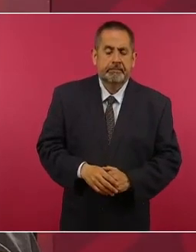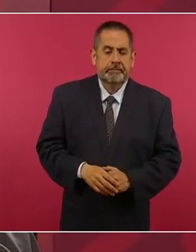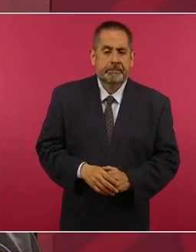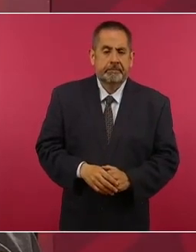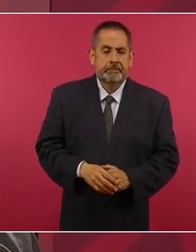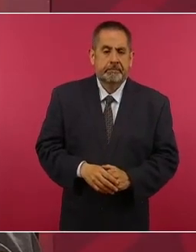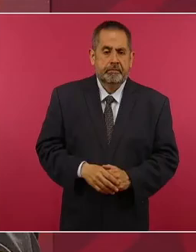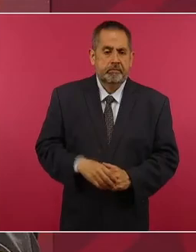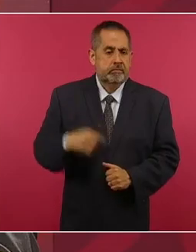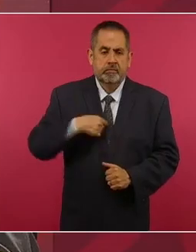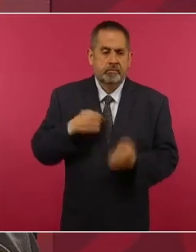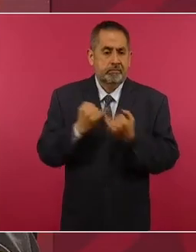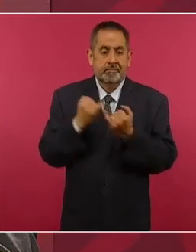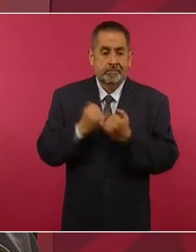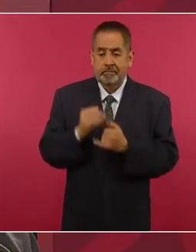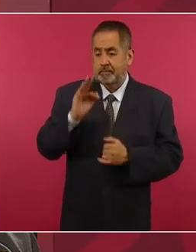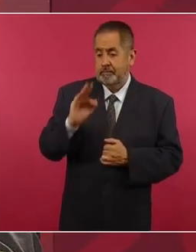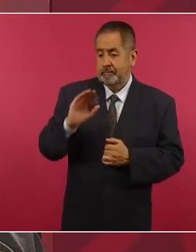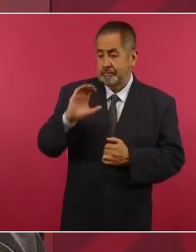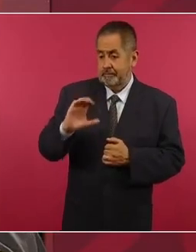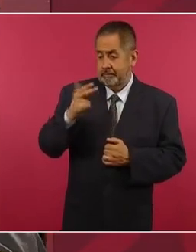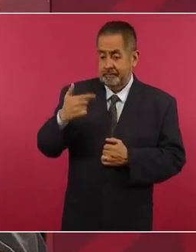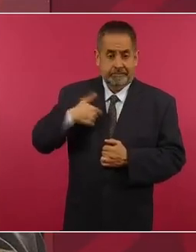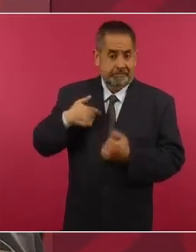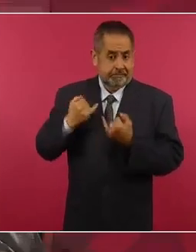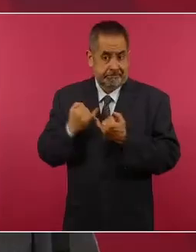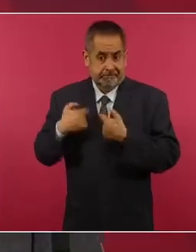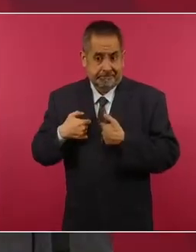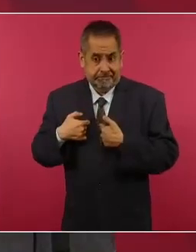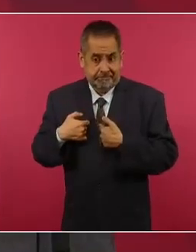Yo no soy Calderón, de que dejó